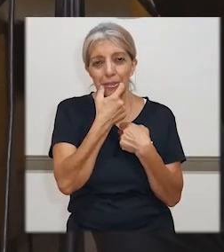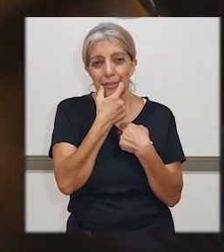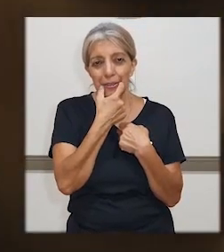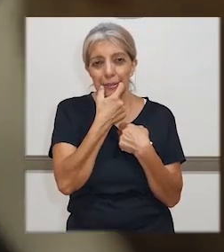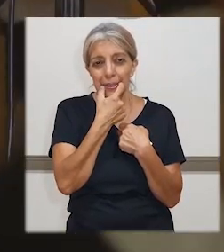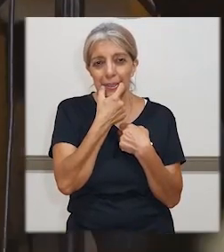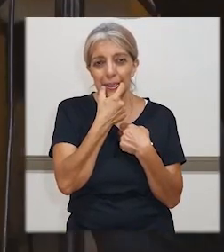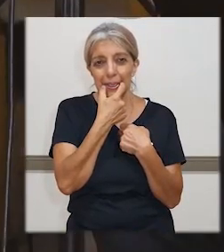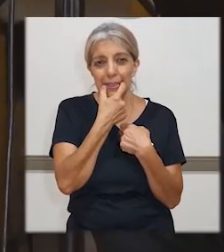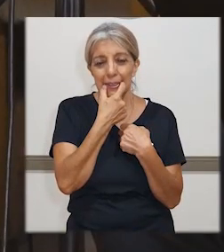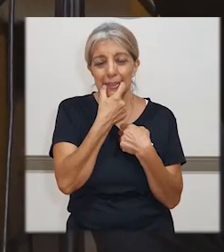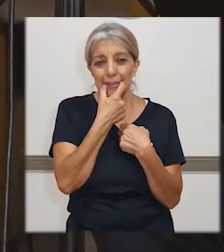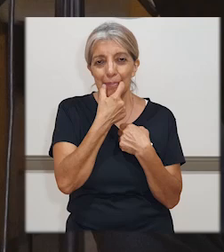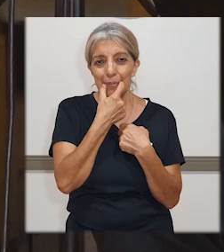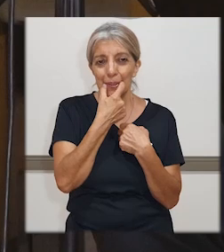ojos,